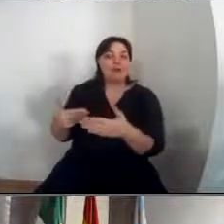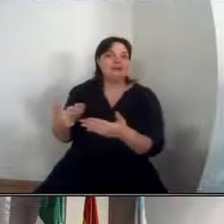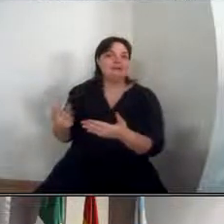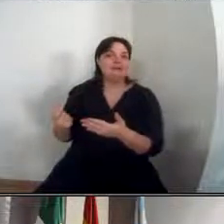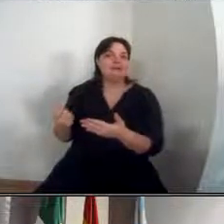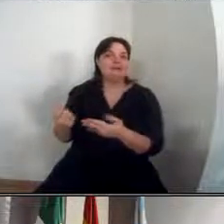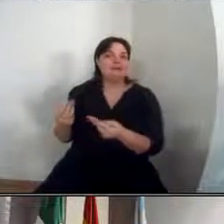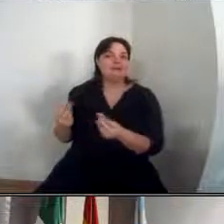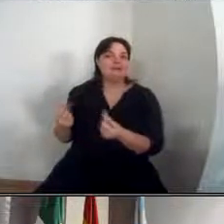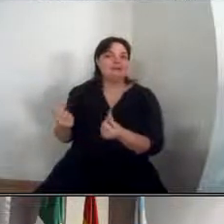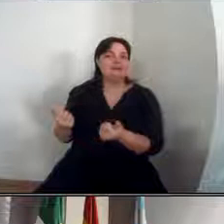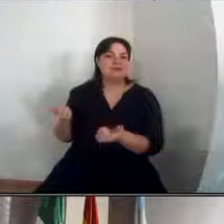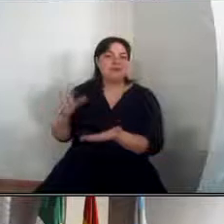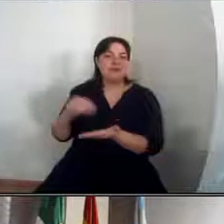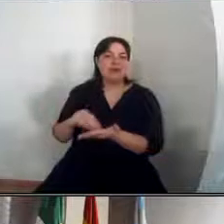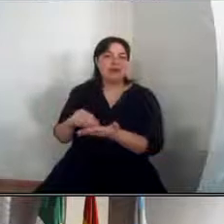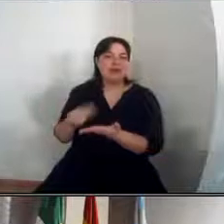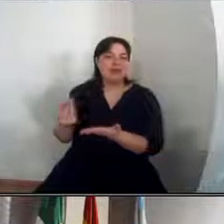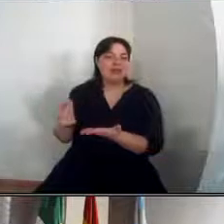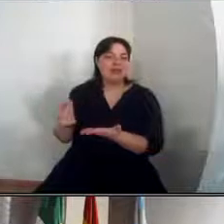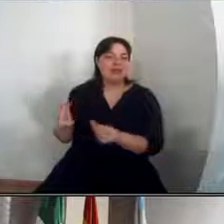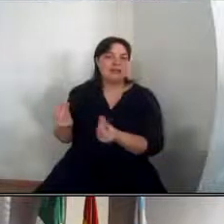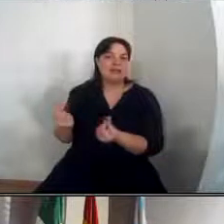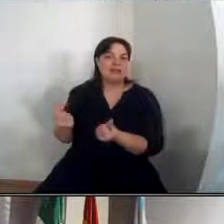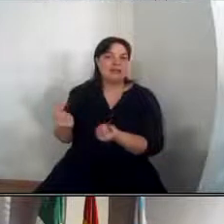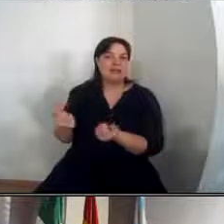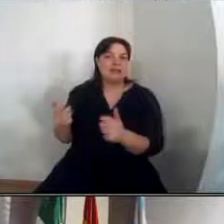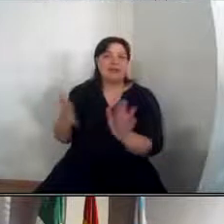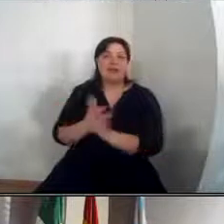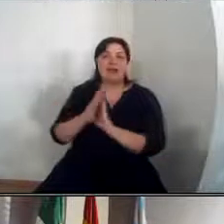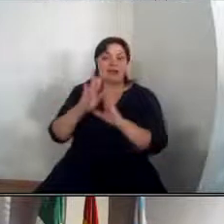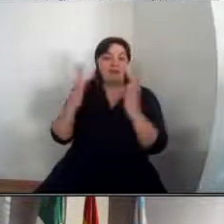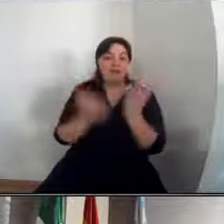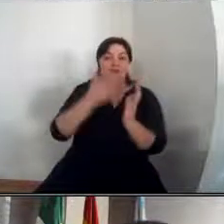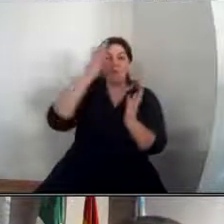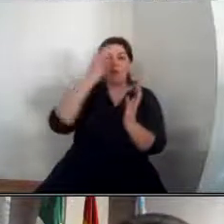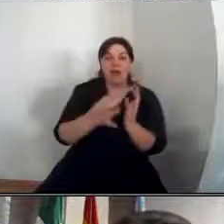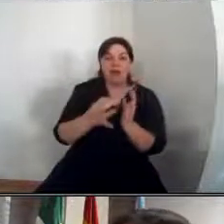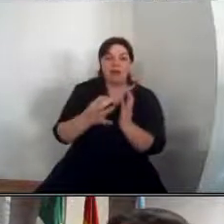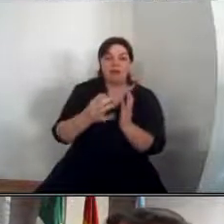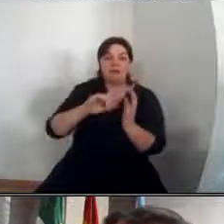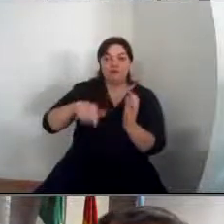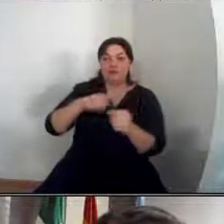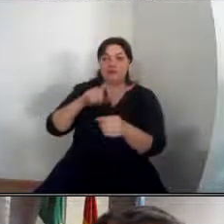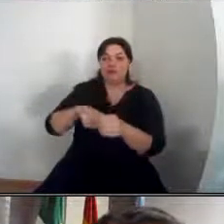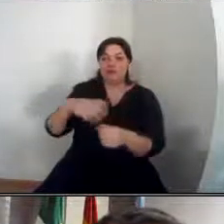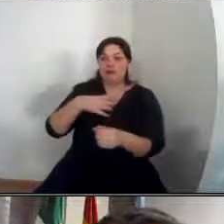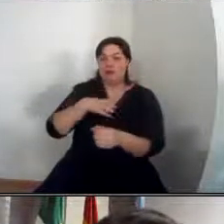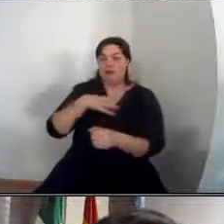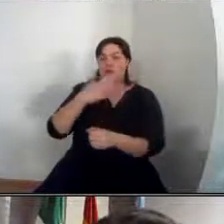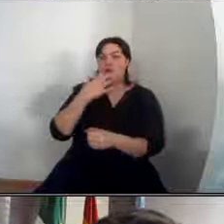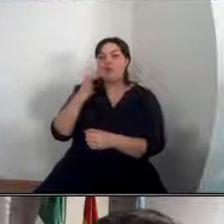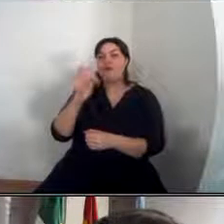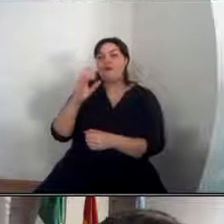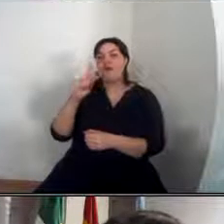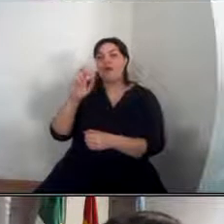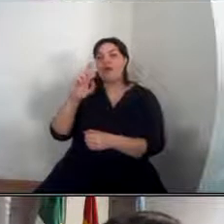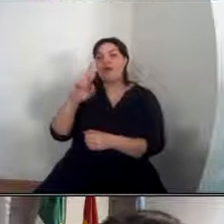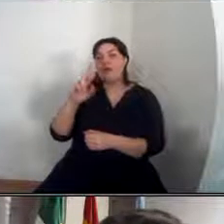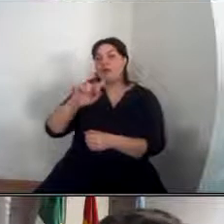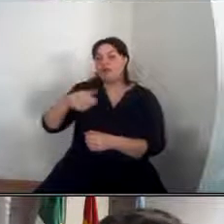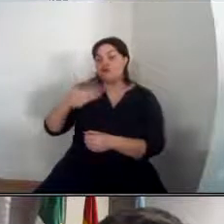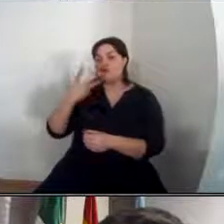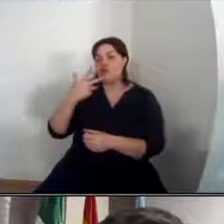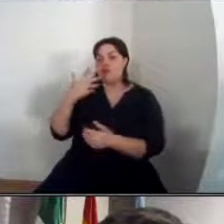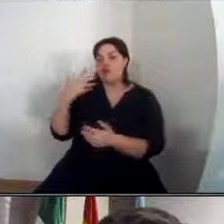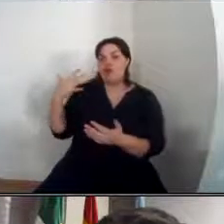quedado muchas veces fuera lo que es el mundo rural, por decir, un proyecto FEDER que todos conocíamos y que hacía,